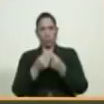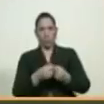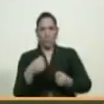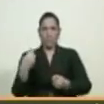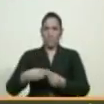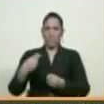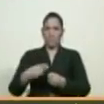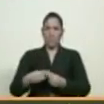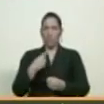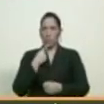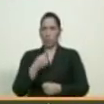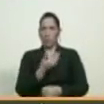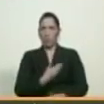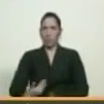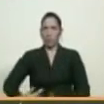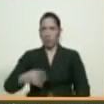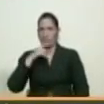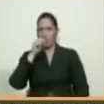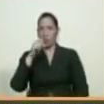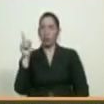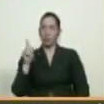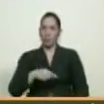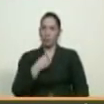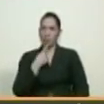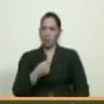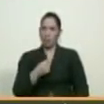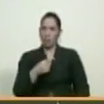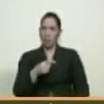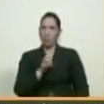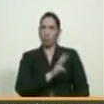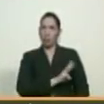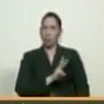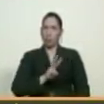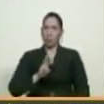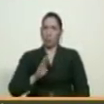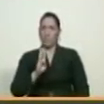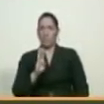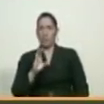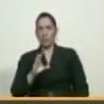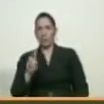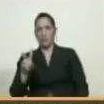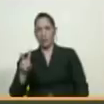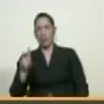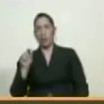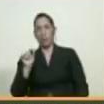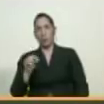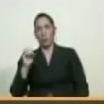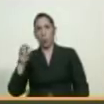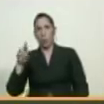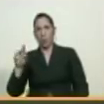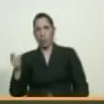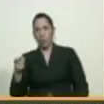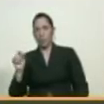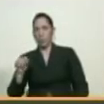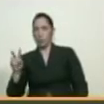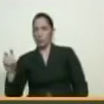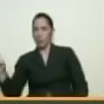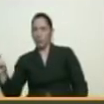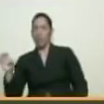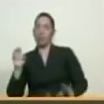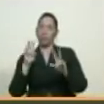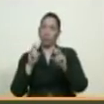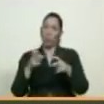Estado Nicolás Maduro. También afirmaba que a través de la página del Banco Central de Venezuela se publicará el nuevo modo de